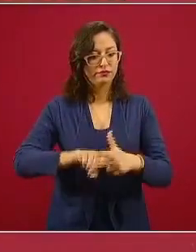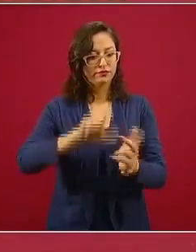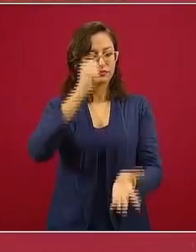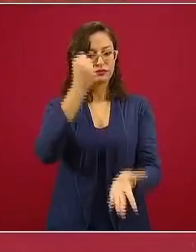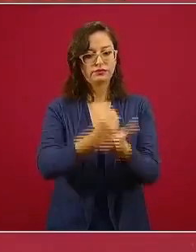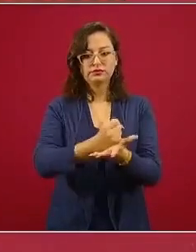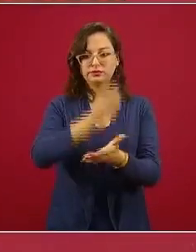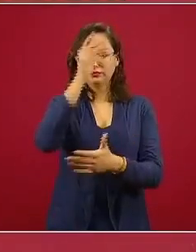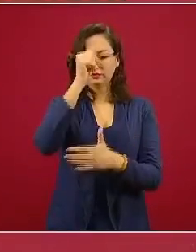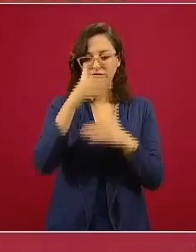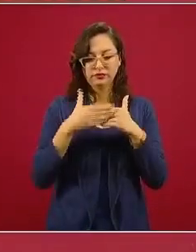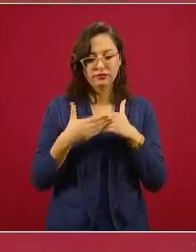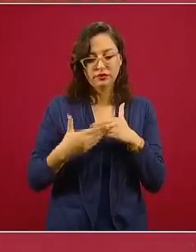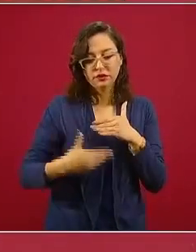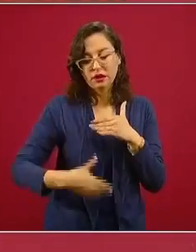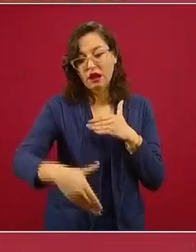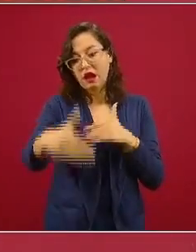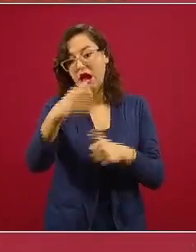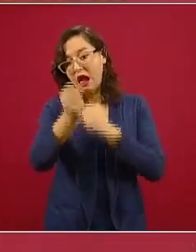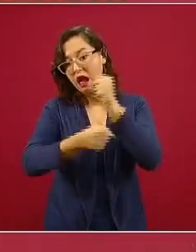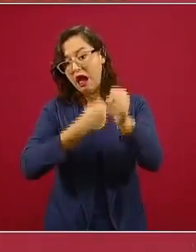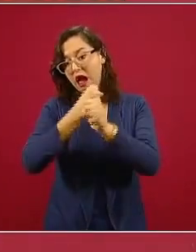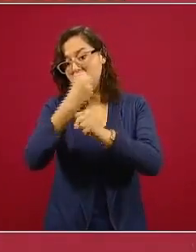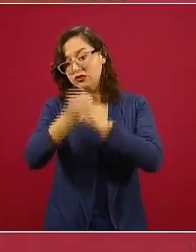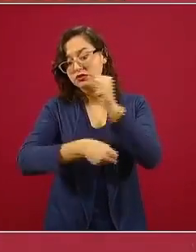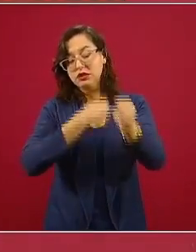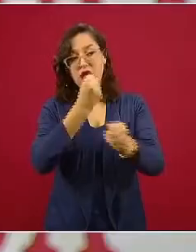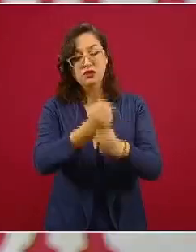que nos da certidumbre en las próximas décadas.